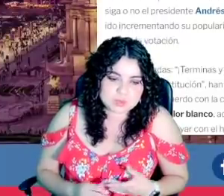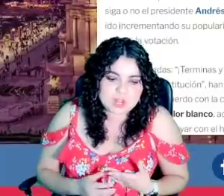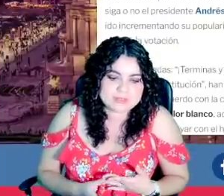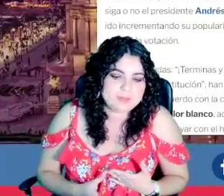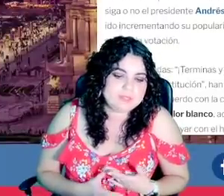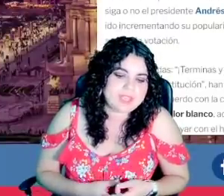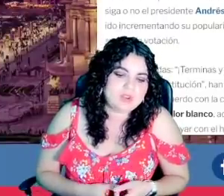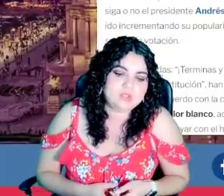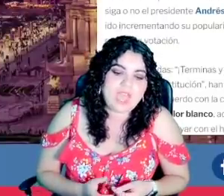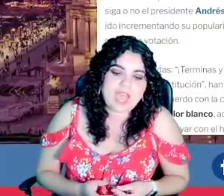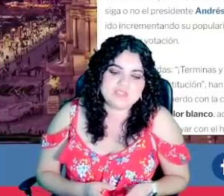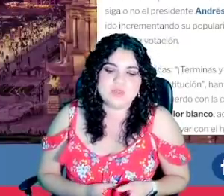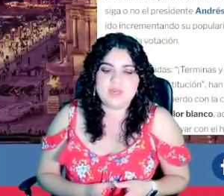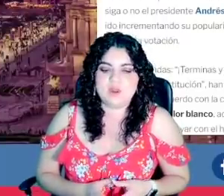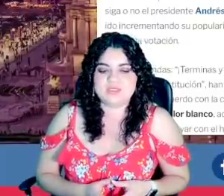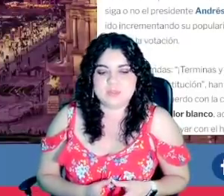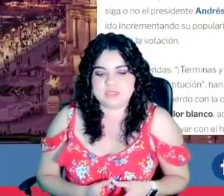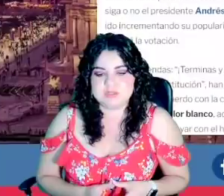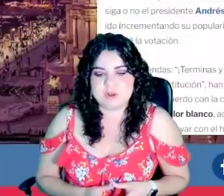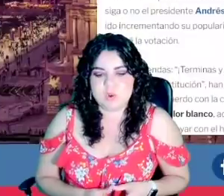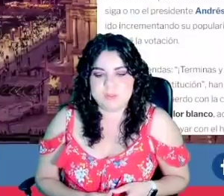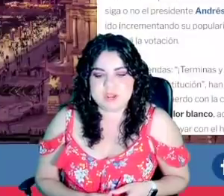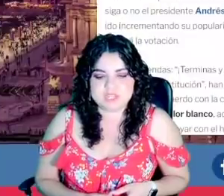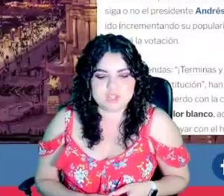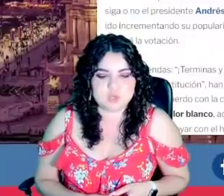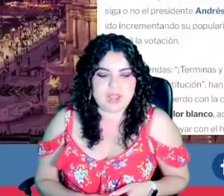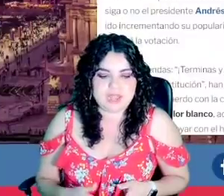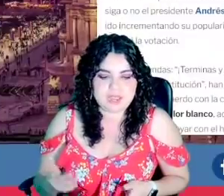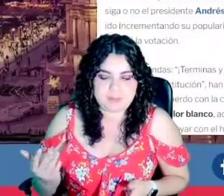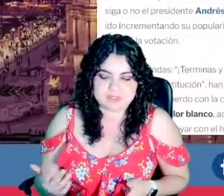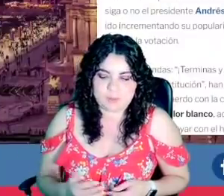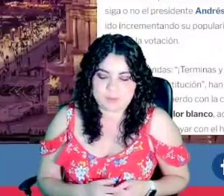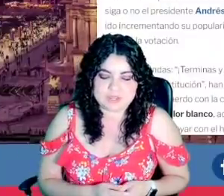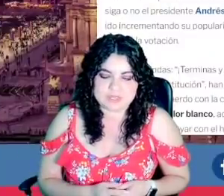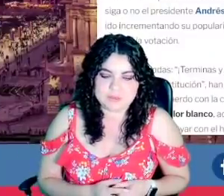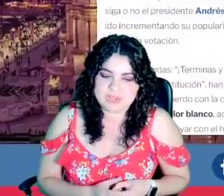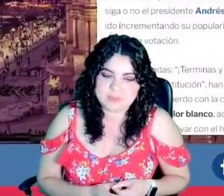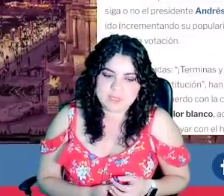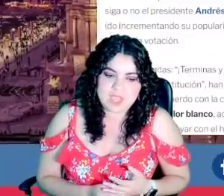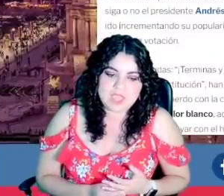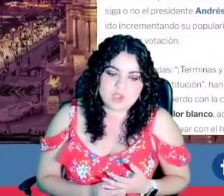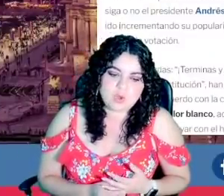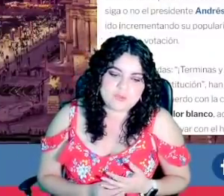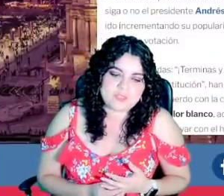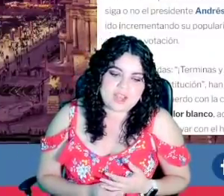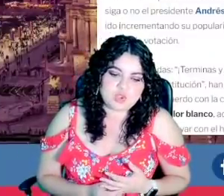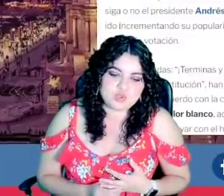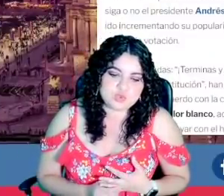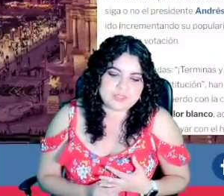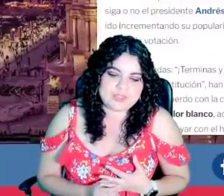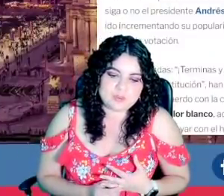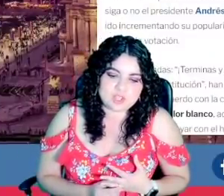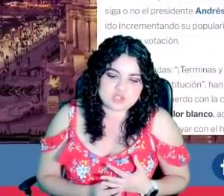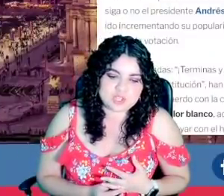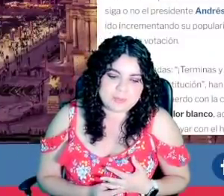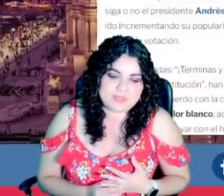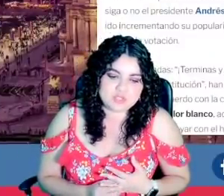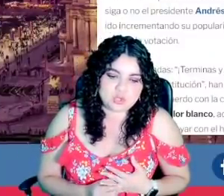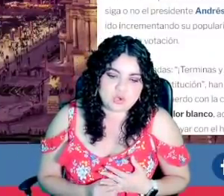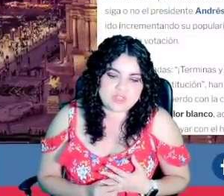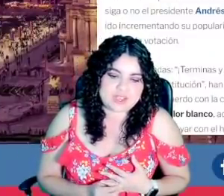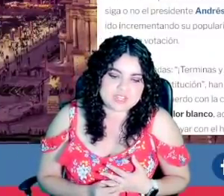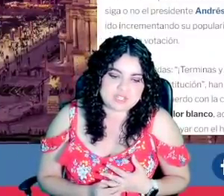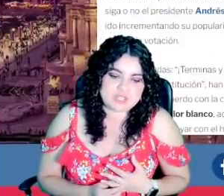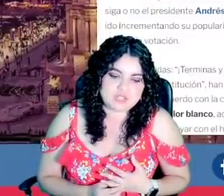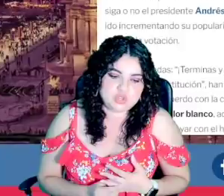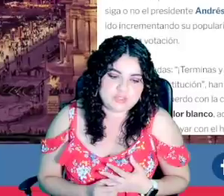Hoyos Walter, invitaron a ciudadanos a participar en una marcha nacional el pasado 3 de abril en contra de la consulta de revocación de mandato